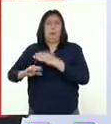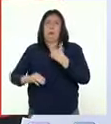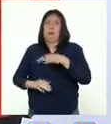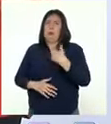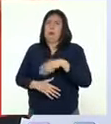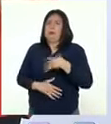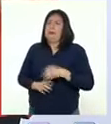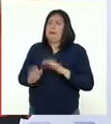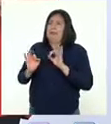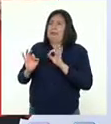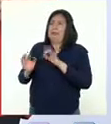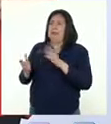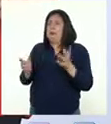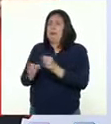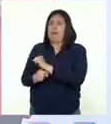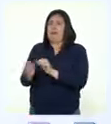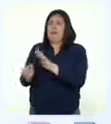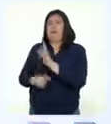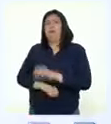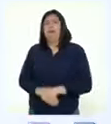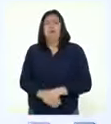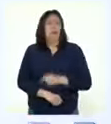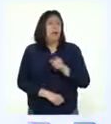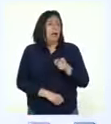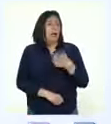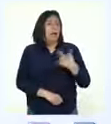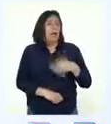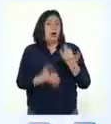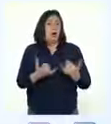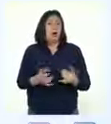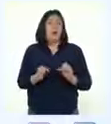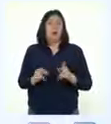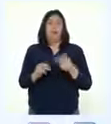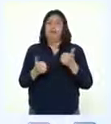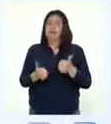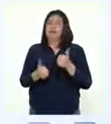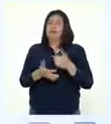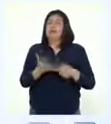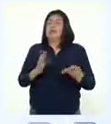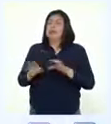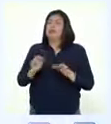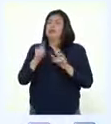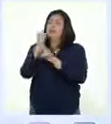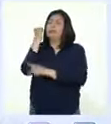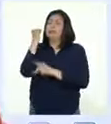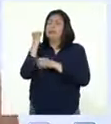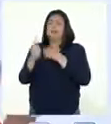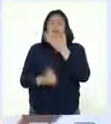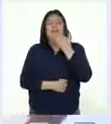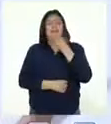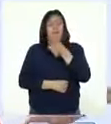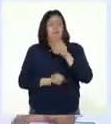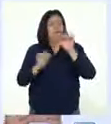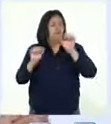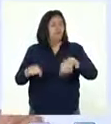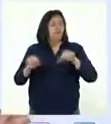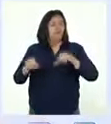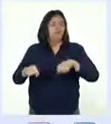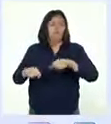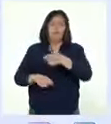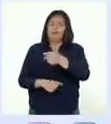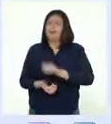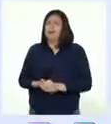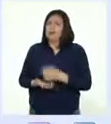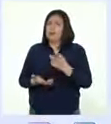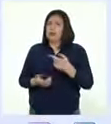las situaciones de desastre. Y esta es una oportunidad genial para construir un país mejor.